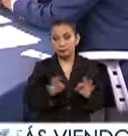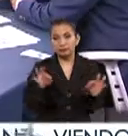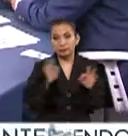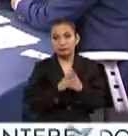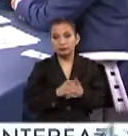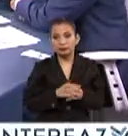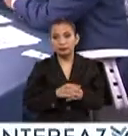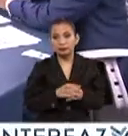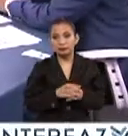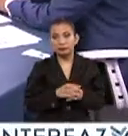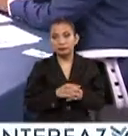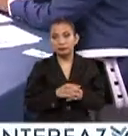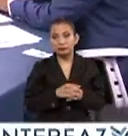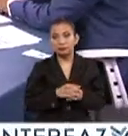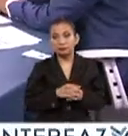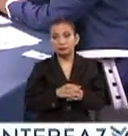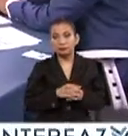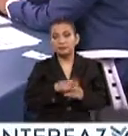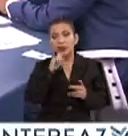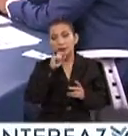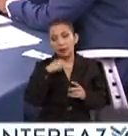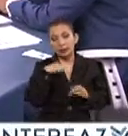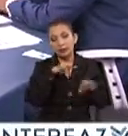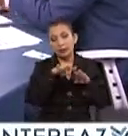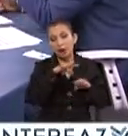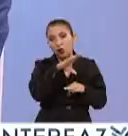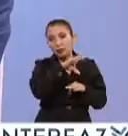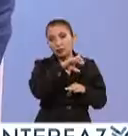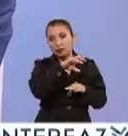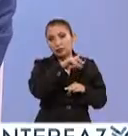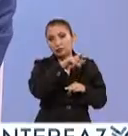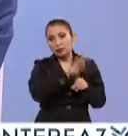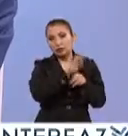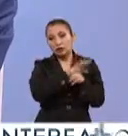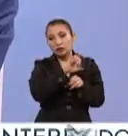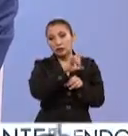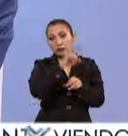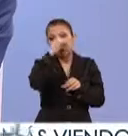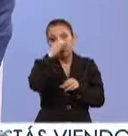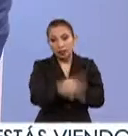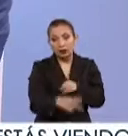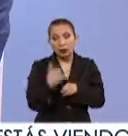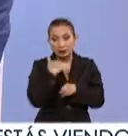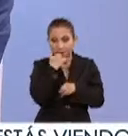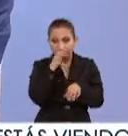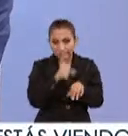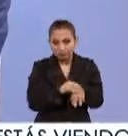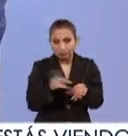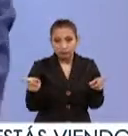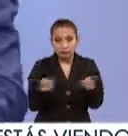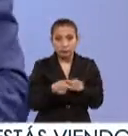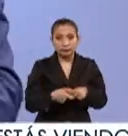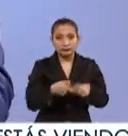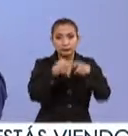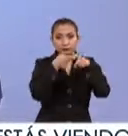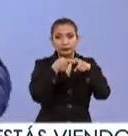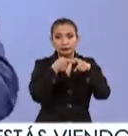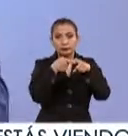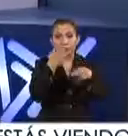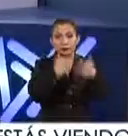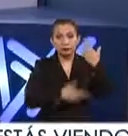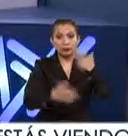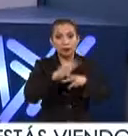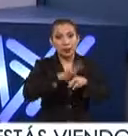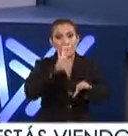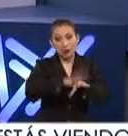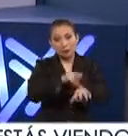dice, resaltar también la tarea de protección civil de nuestro país. Si nos lo permite, vamos a hacer una breve pausa.